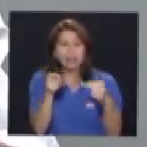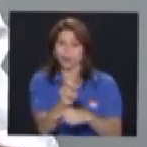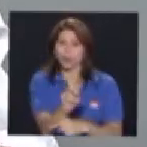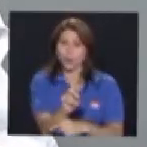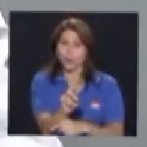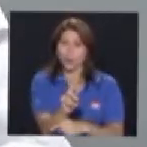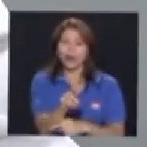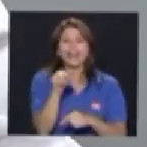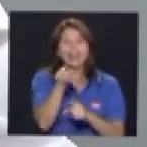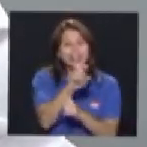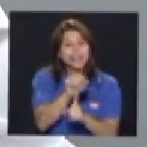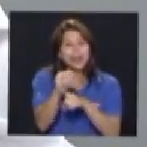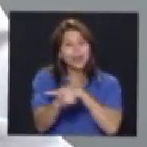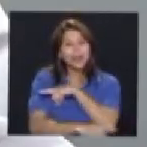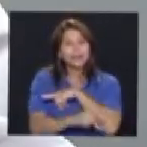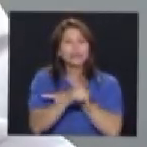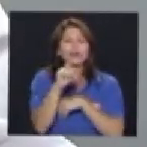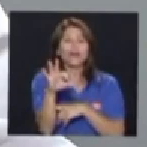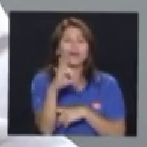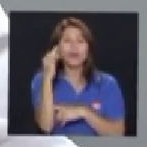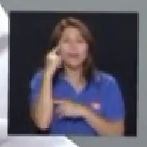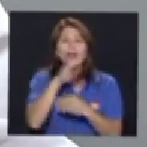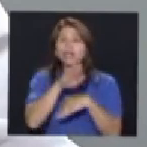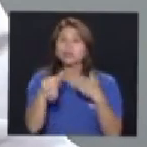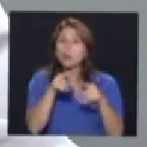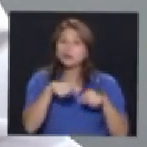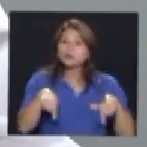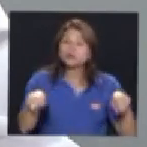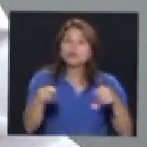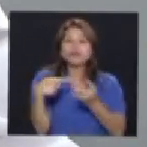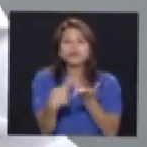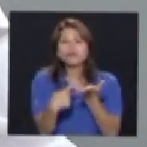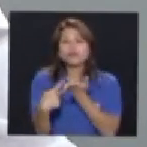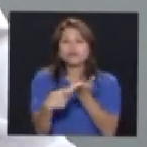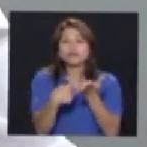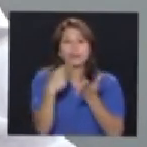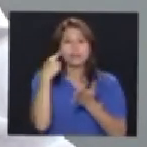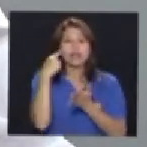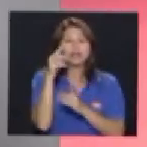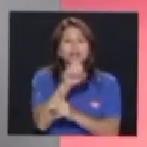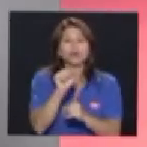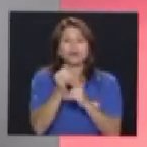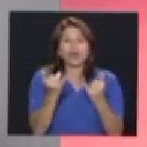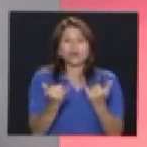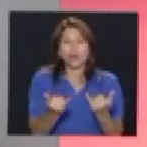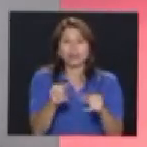sitios tranquilos para pensar sobre la situación actual y futura del país.